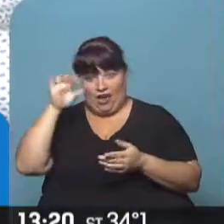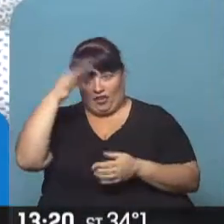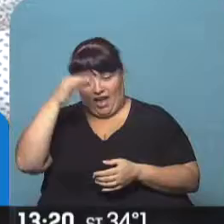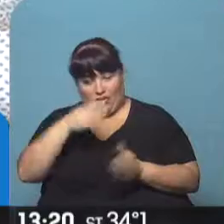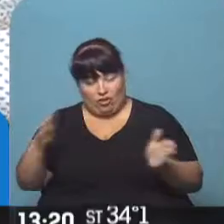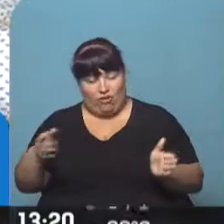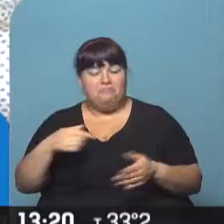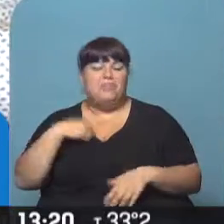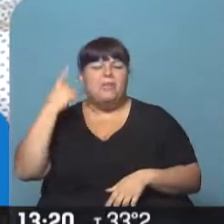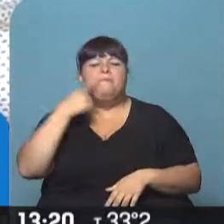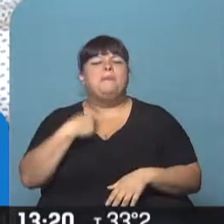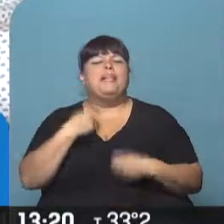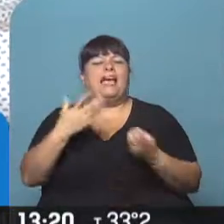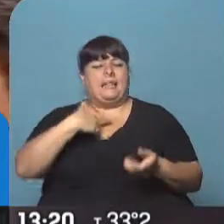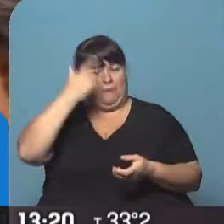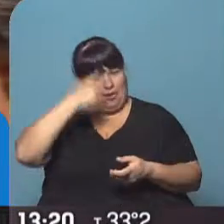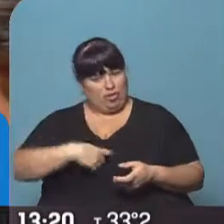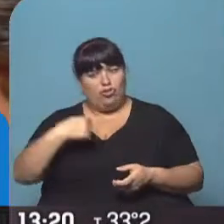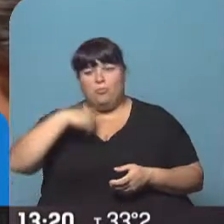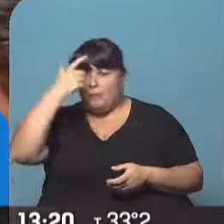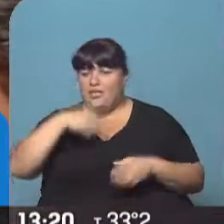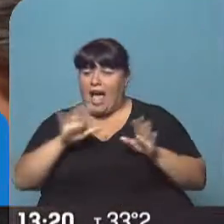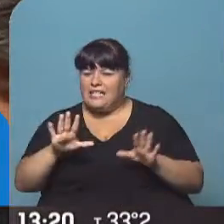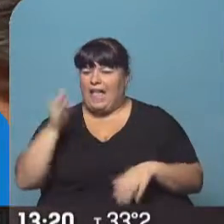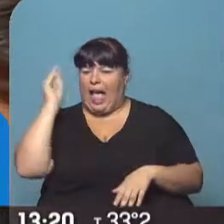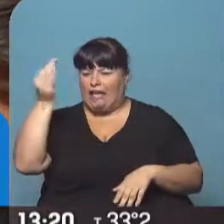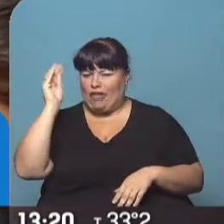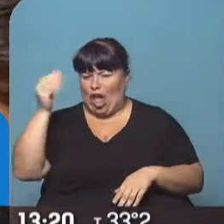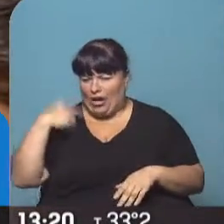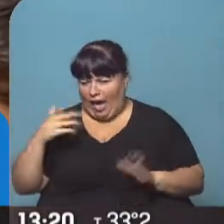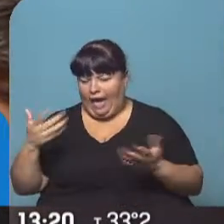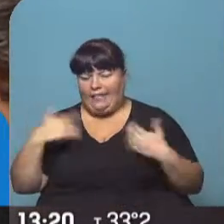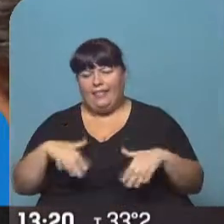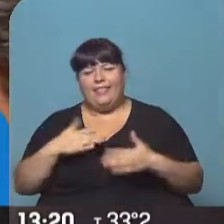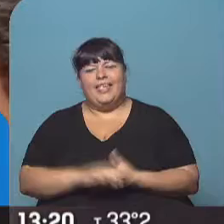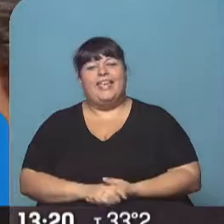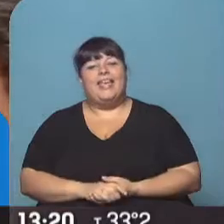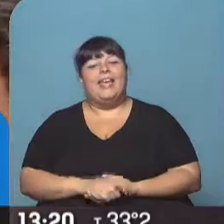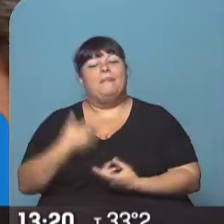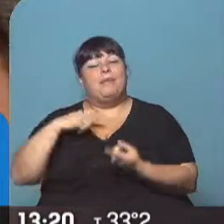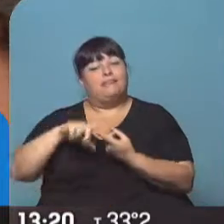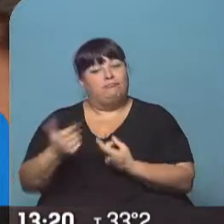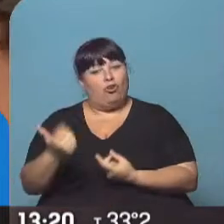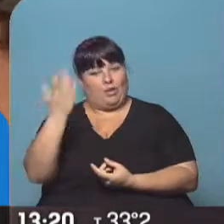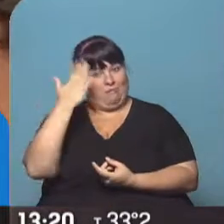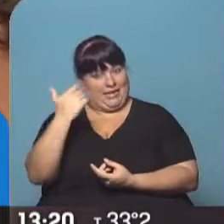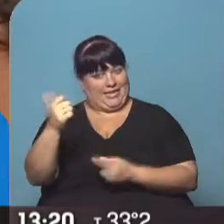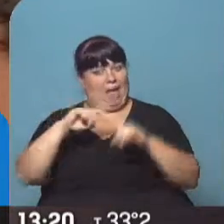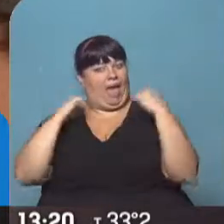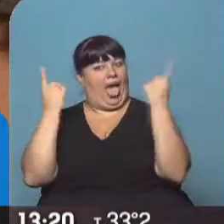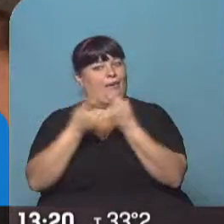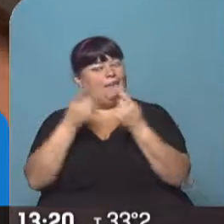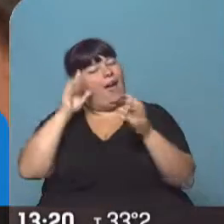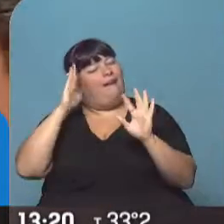Plata. Me preguntabas cómo era mi personaje. Mi personaje es eso, es un atorrante que su mujer lo cita en esa habitación